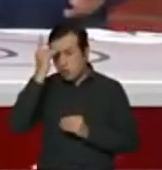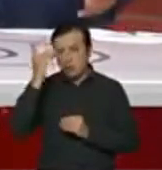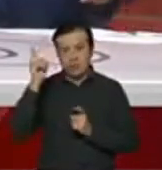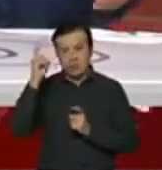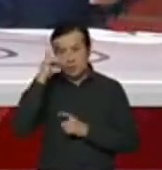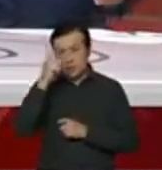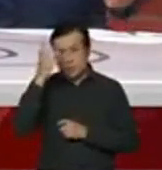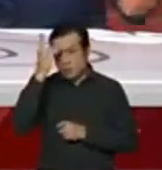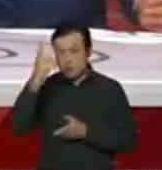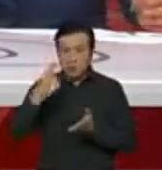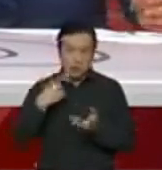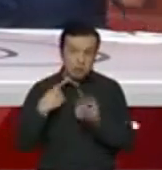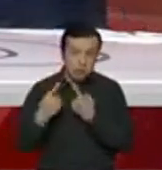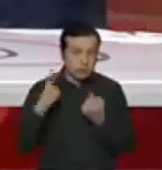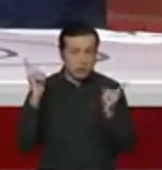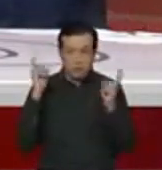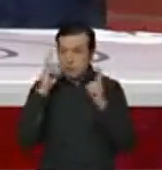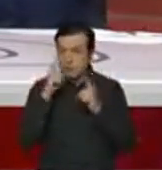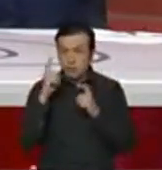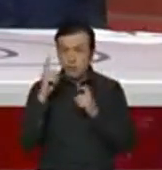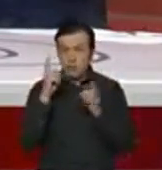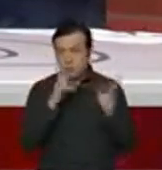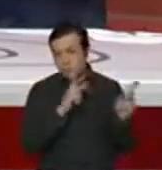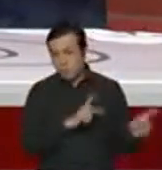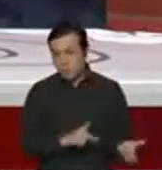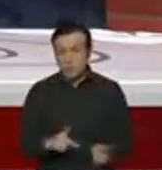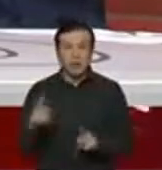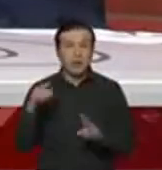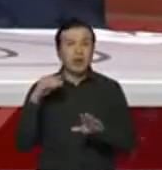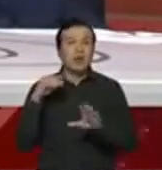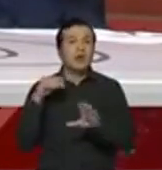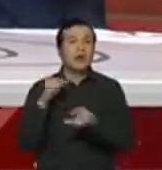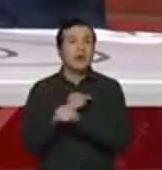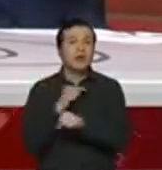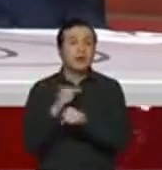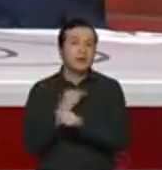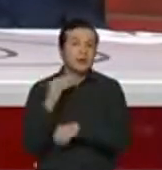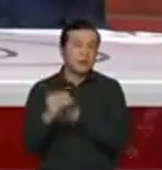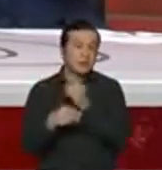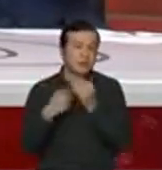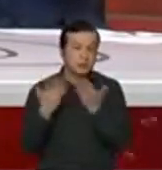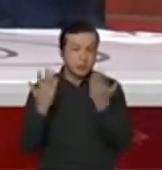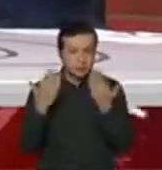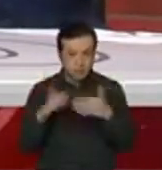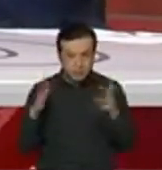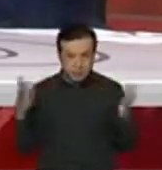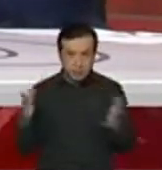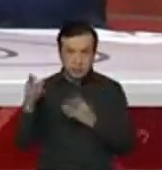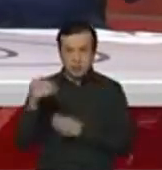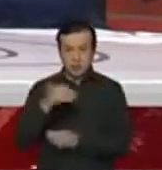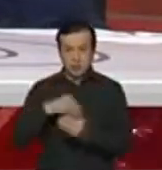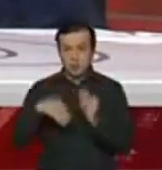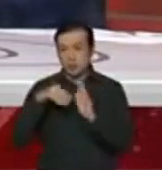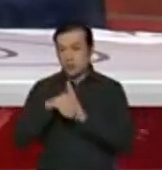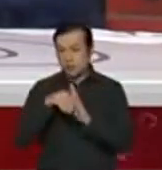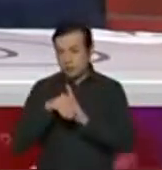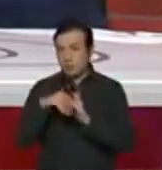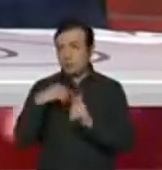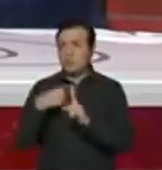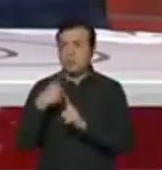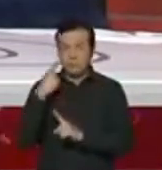difícil negociarlos en este momento, pero ¿cuál es un poco el plan de la gerencia general en este momento para poder fomentar las inversiones del BIES y